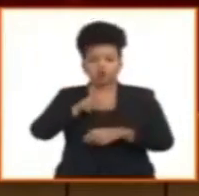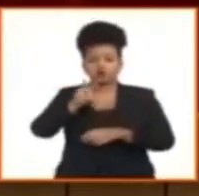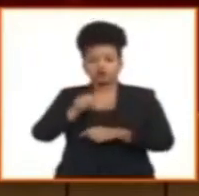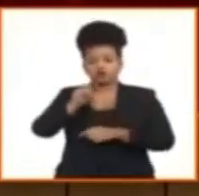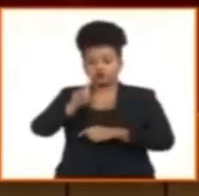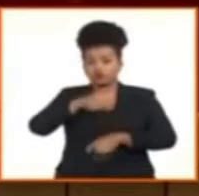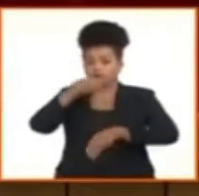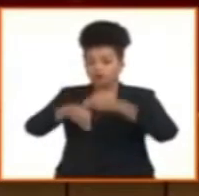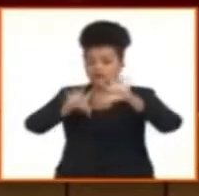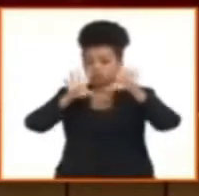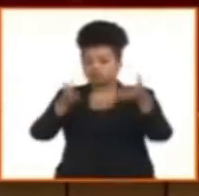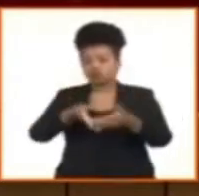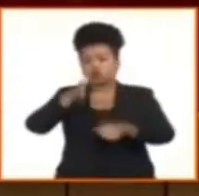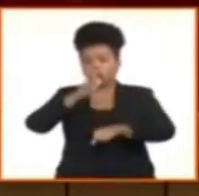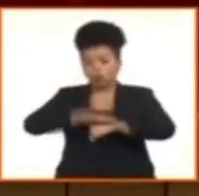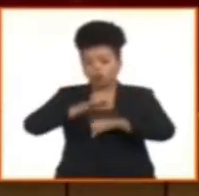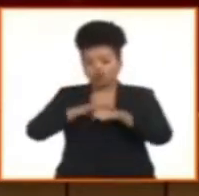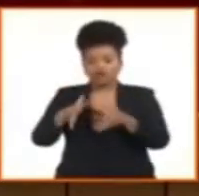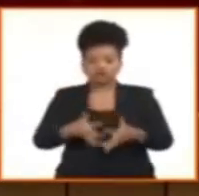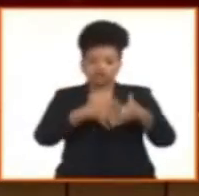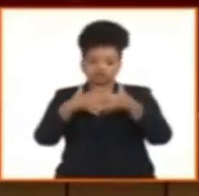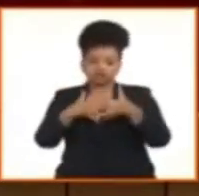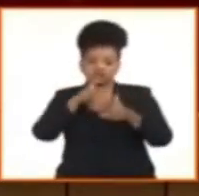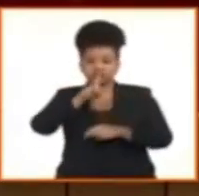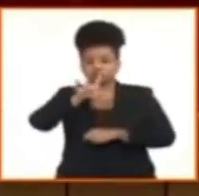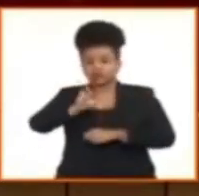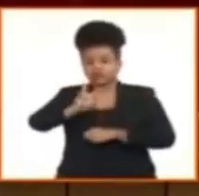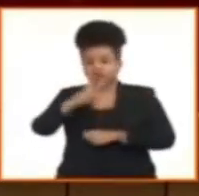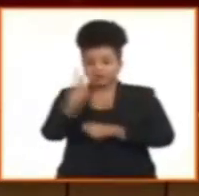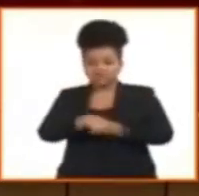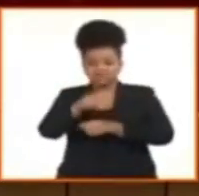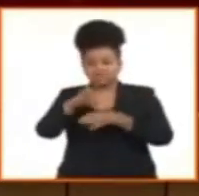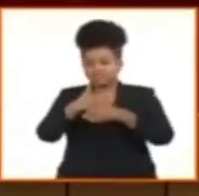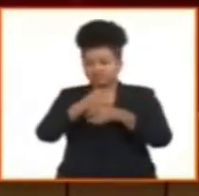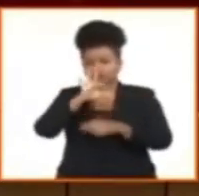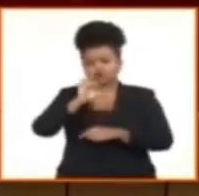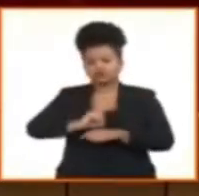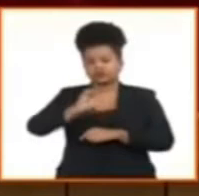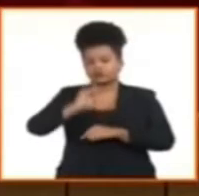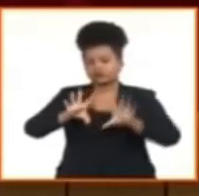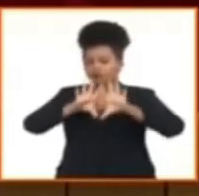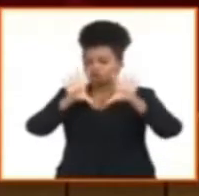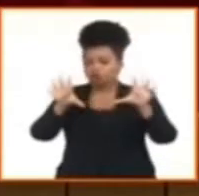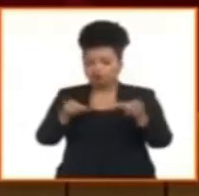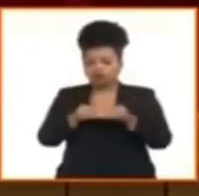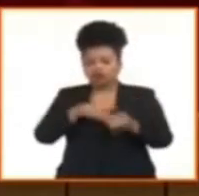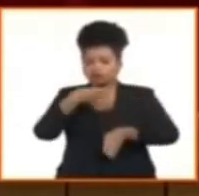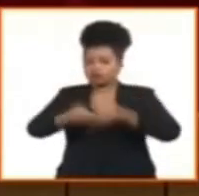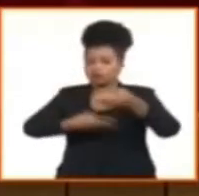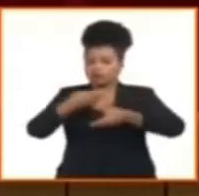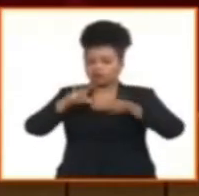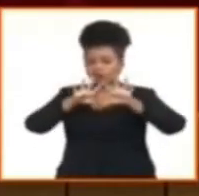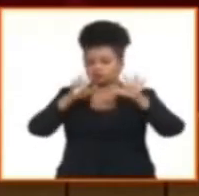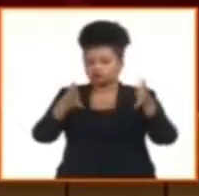mundo, en 153 lugares, lo que representa más del 80% del total de conflictos mundiales, entre ellos